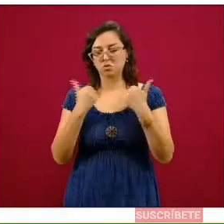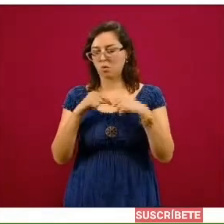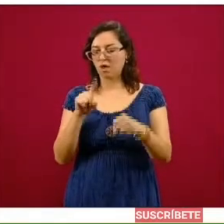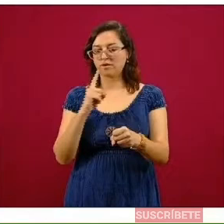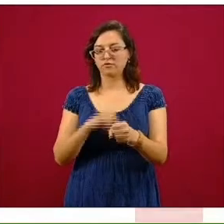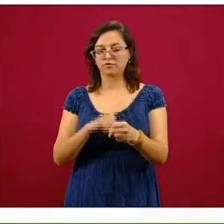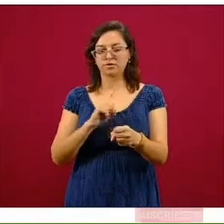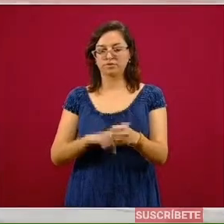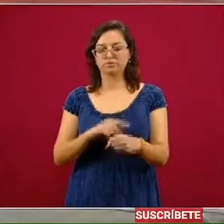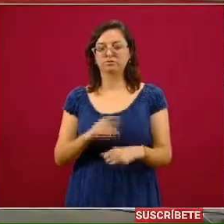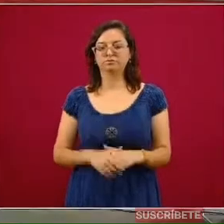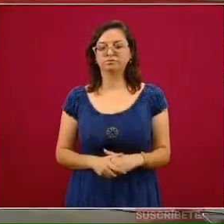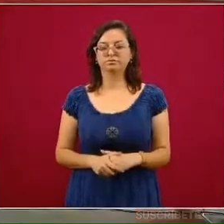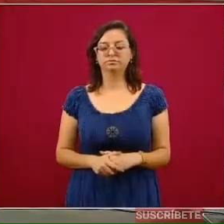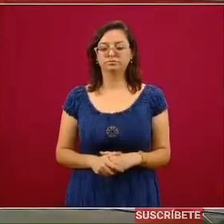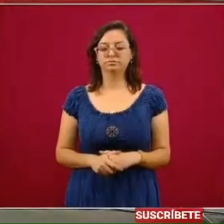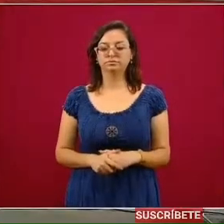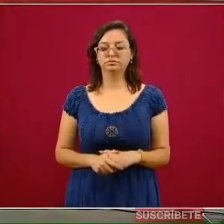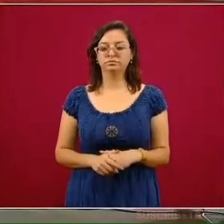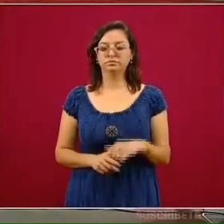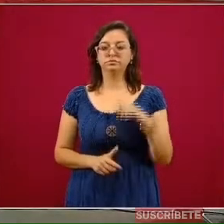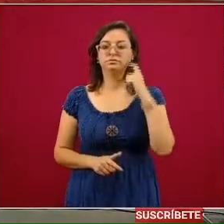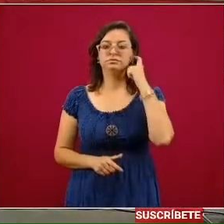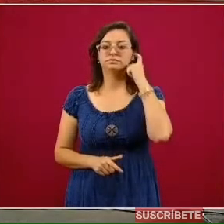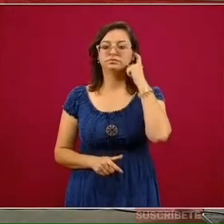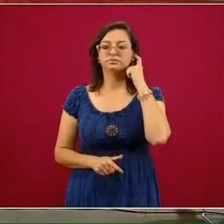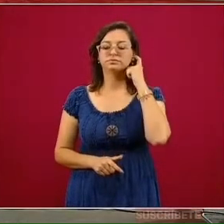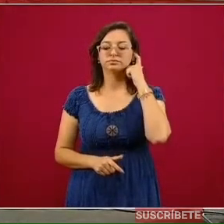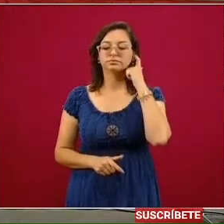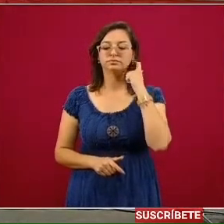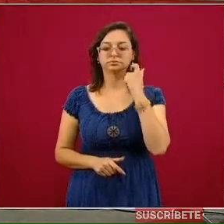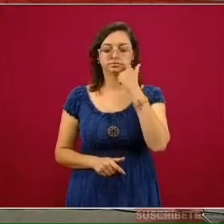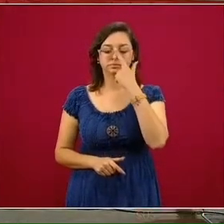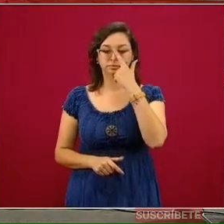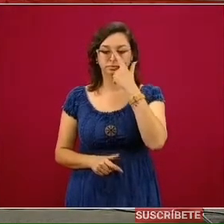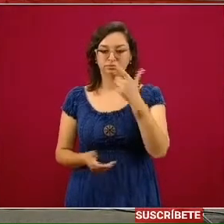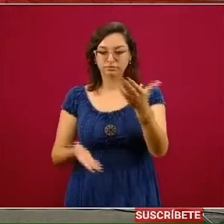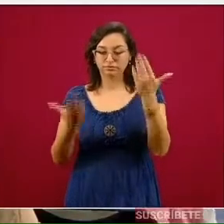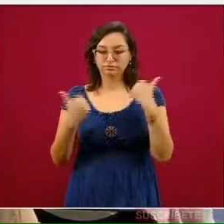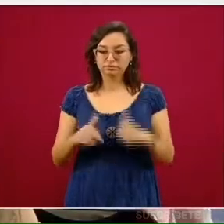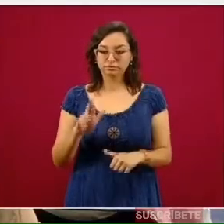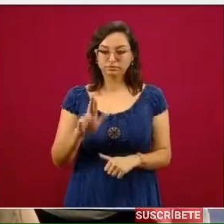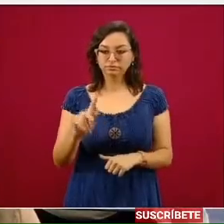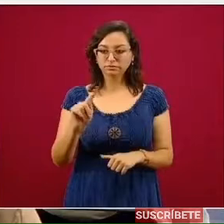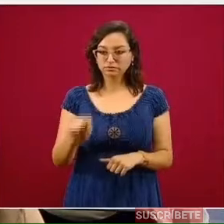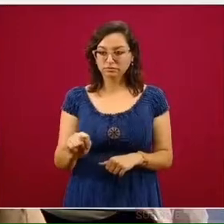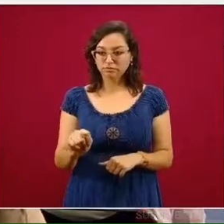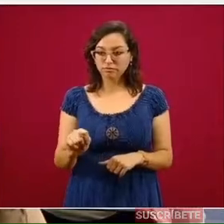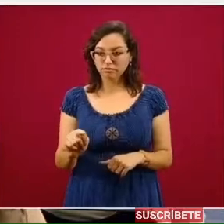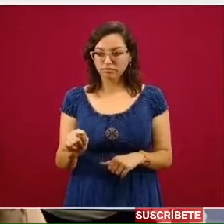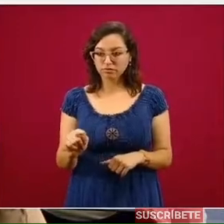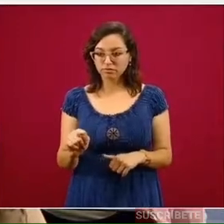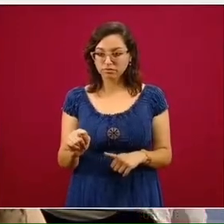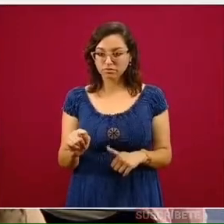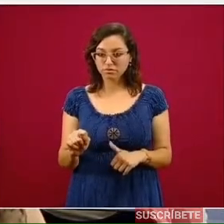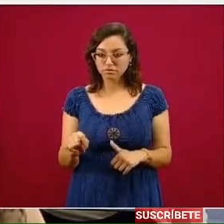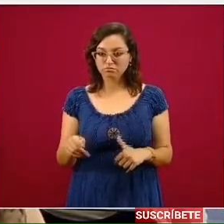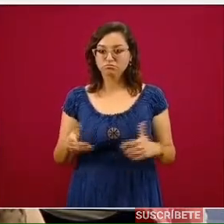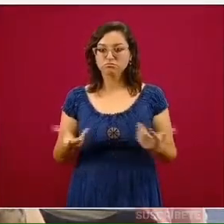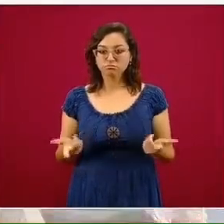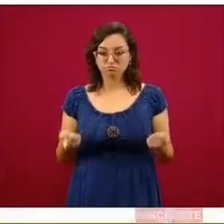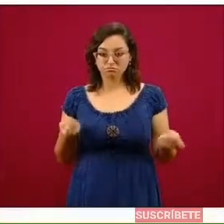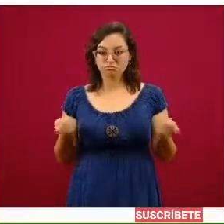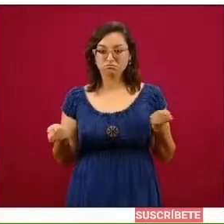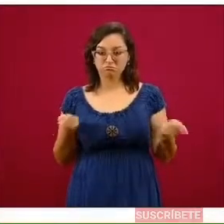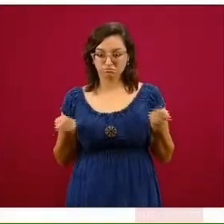momento. Veamos la siguiente diapositiva. El número básico de reproducción, aunque han logrado